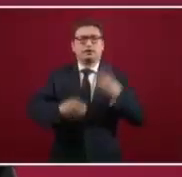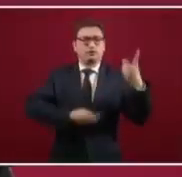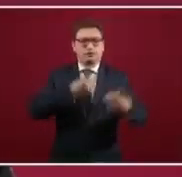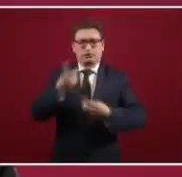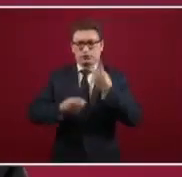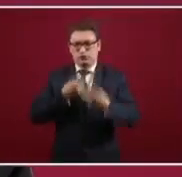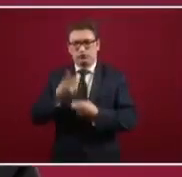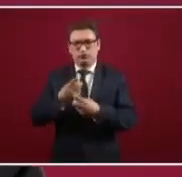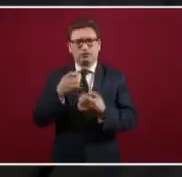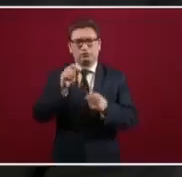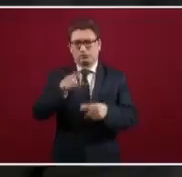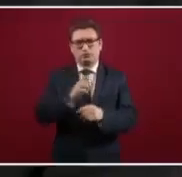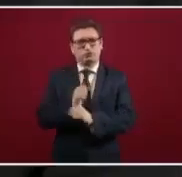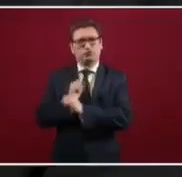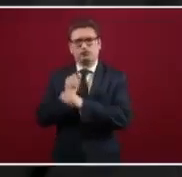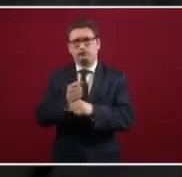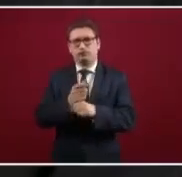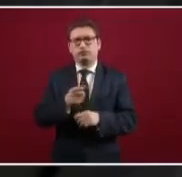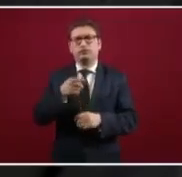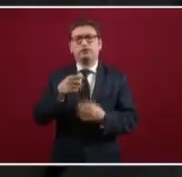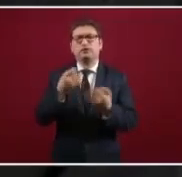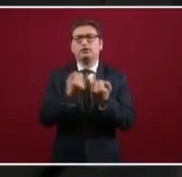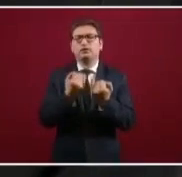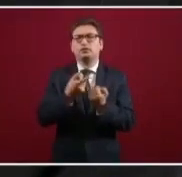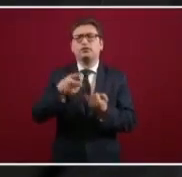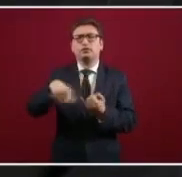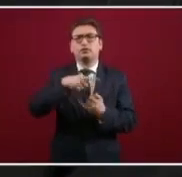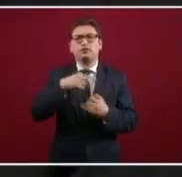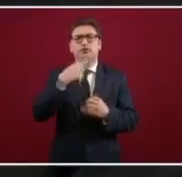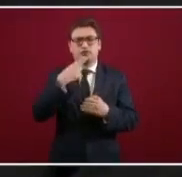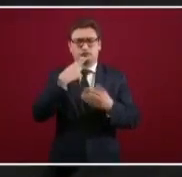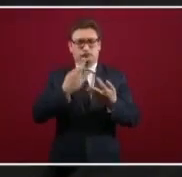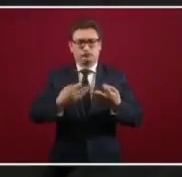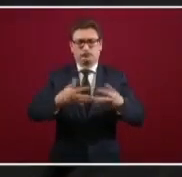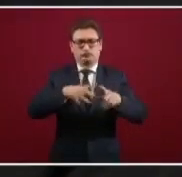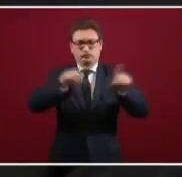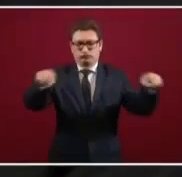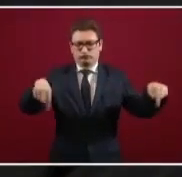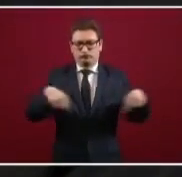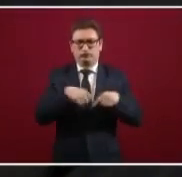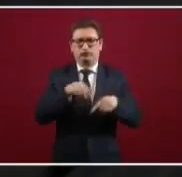para el béisbol y que se puedan utilizar los terrenos